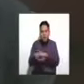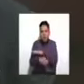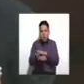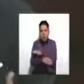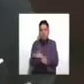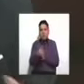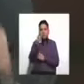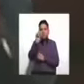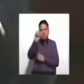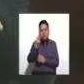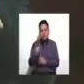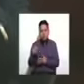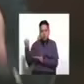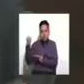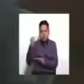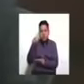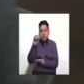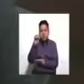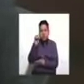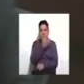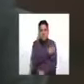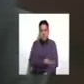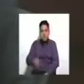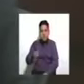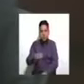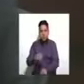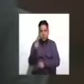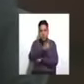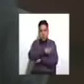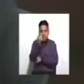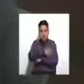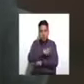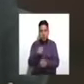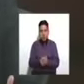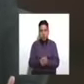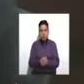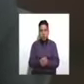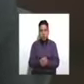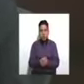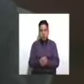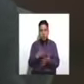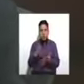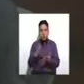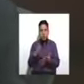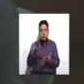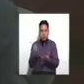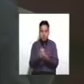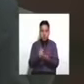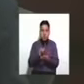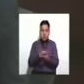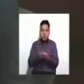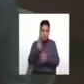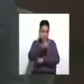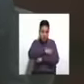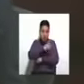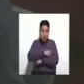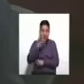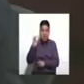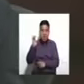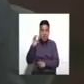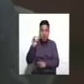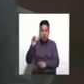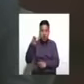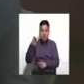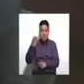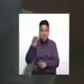60 billones de pesos de la renta petrolera, reflejados en las utilidades de Ecopetrol y